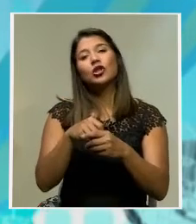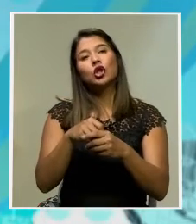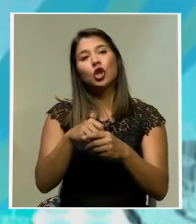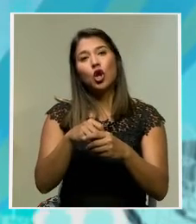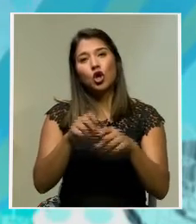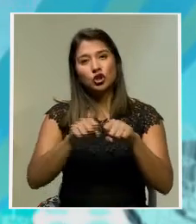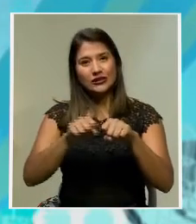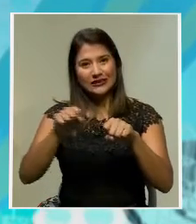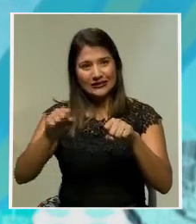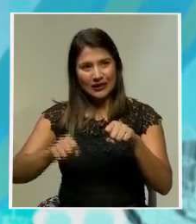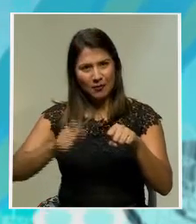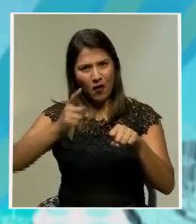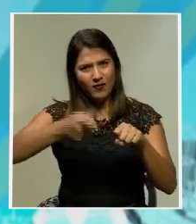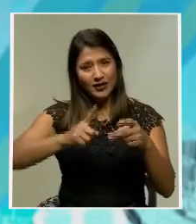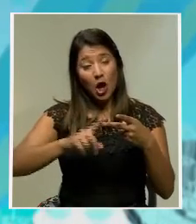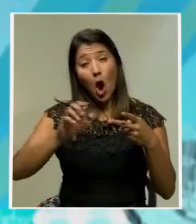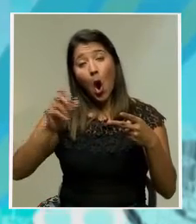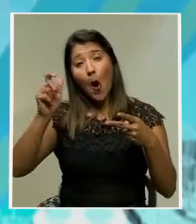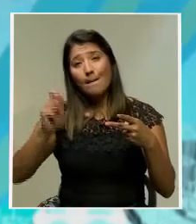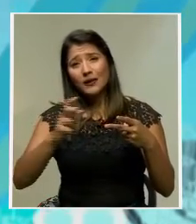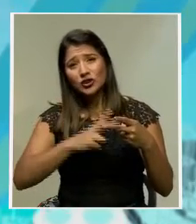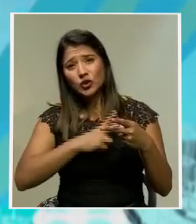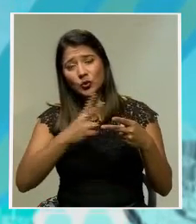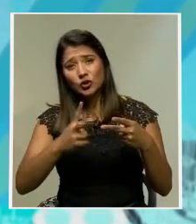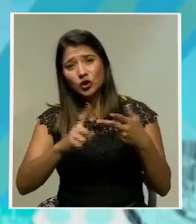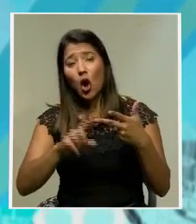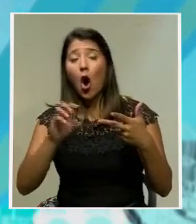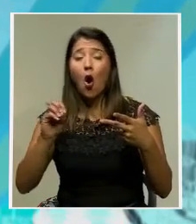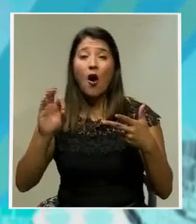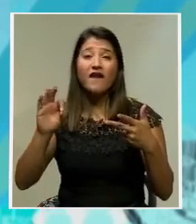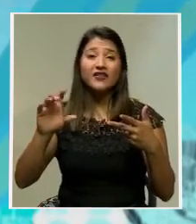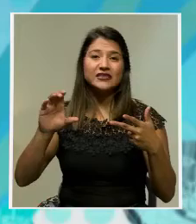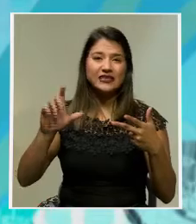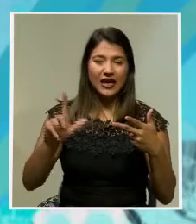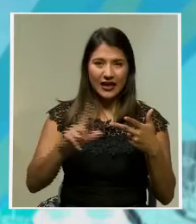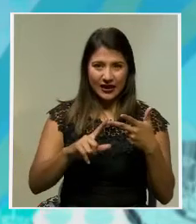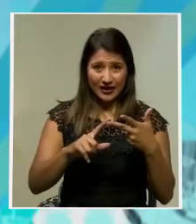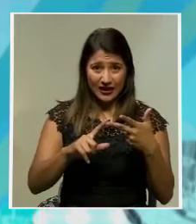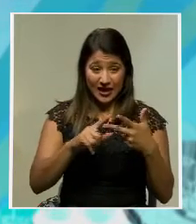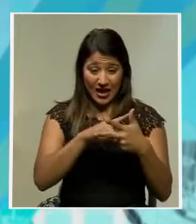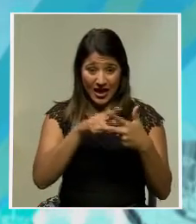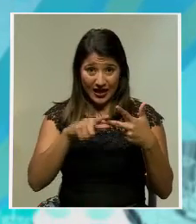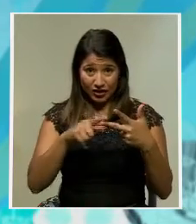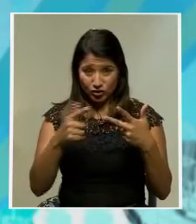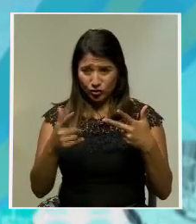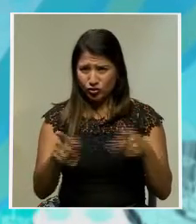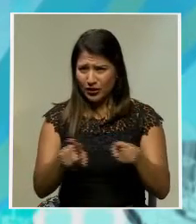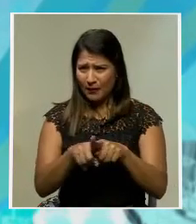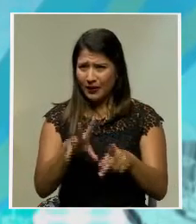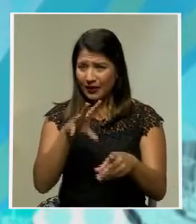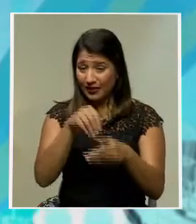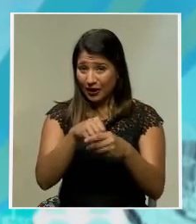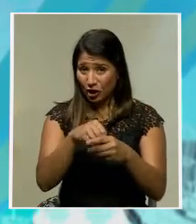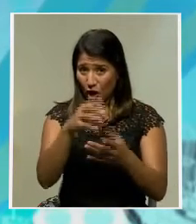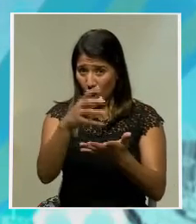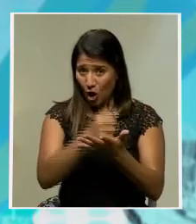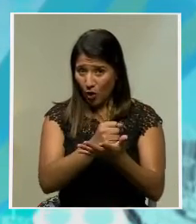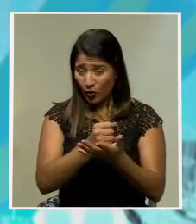las pensiones voluntarias o el fondo de capitalización laboral? ¿Estarían incluidos también en este